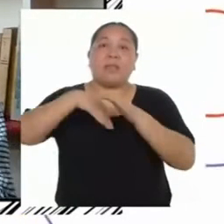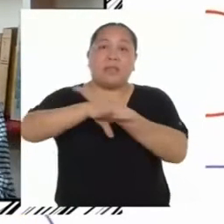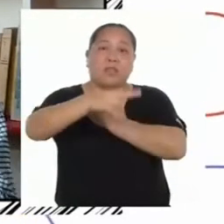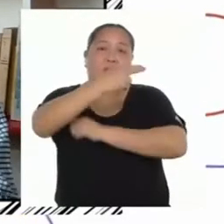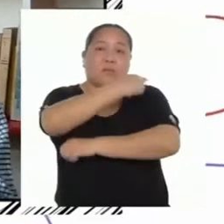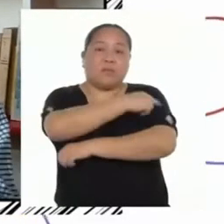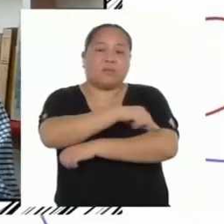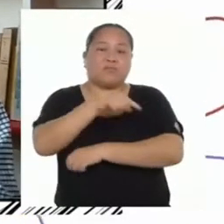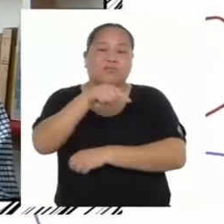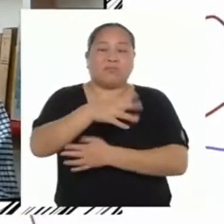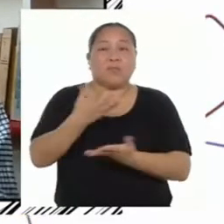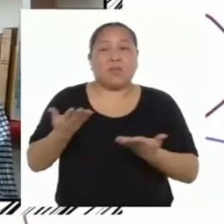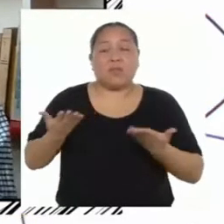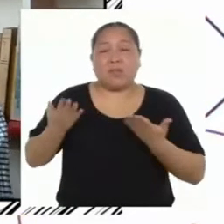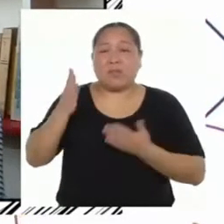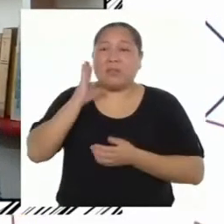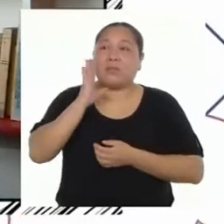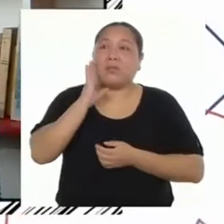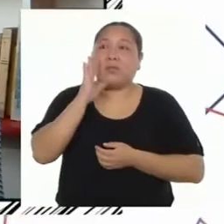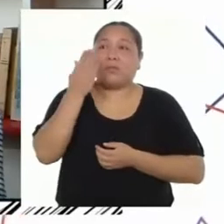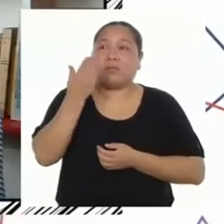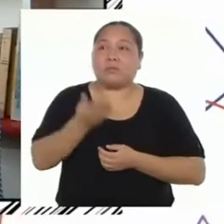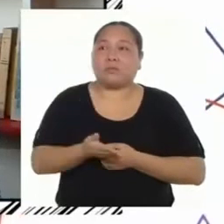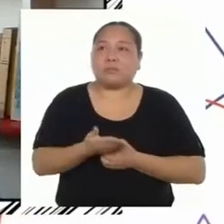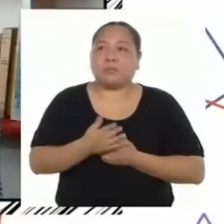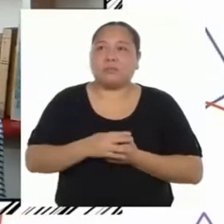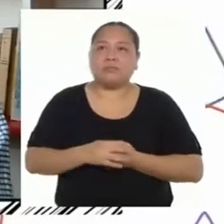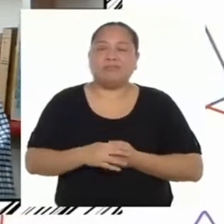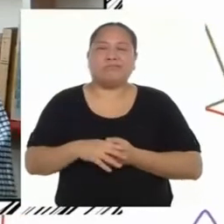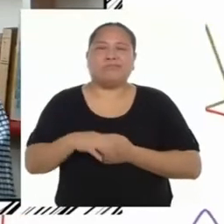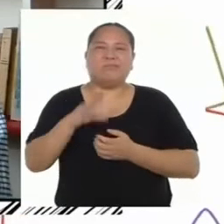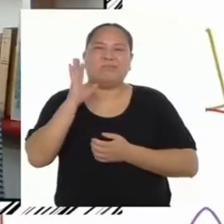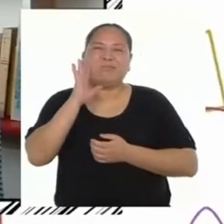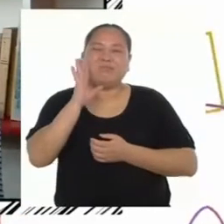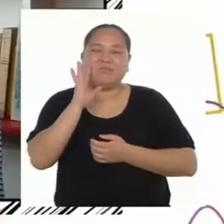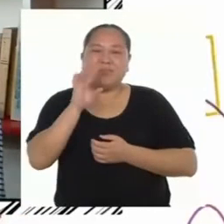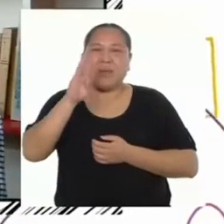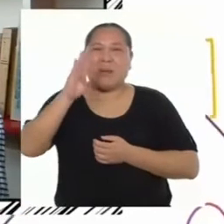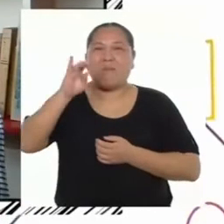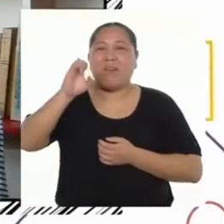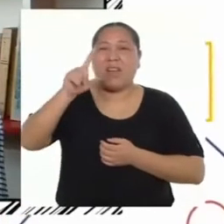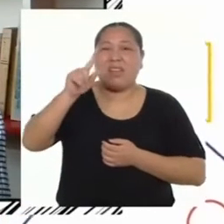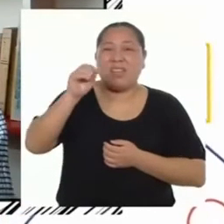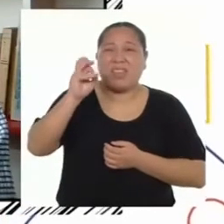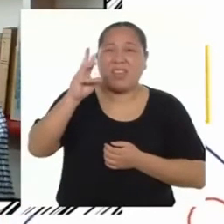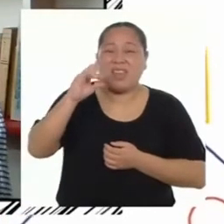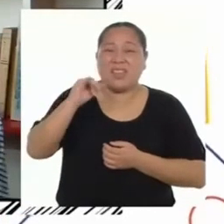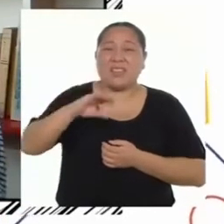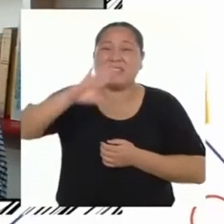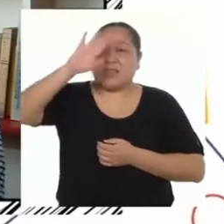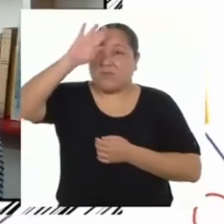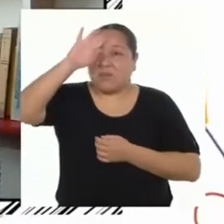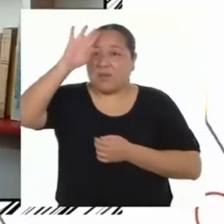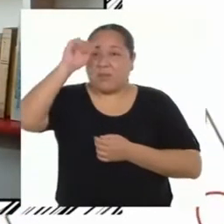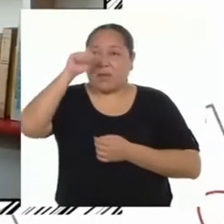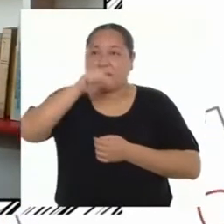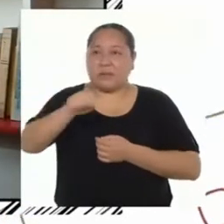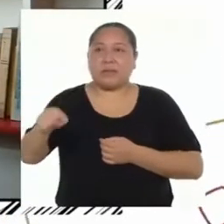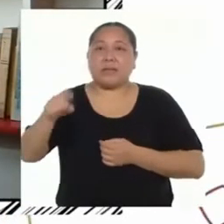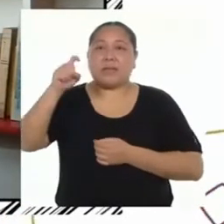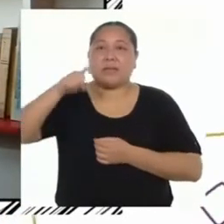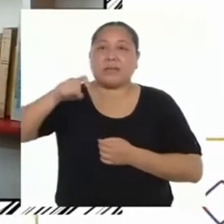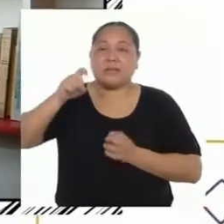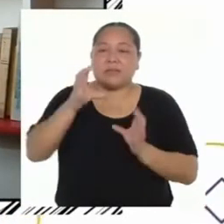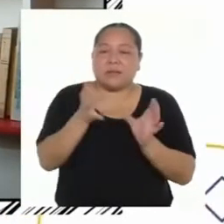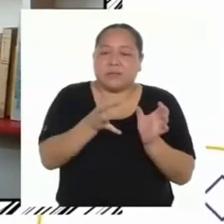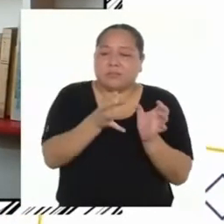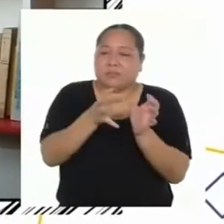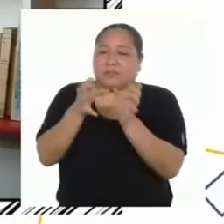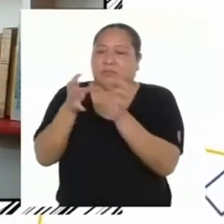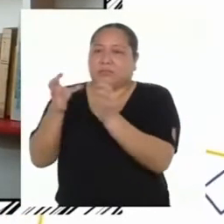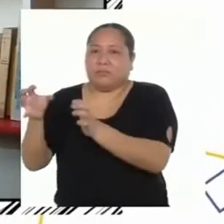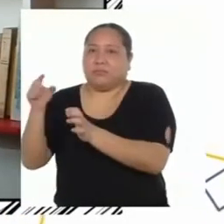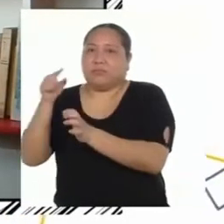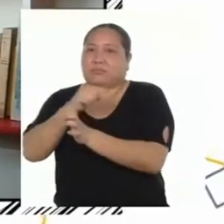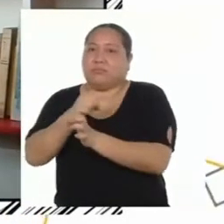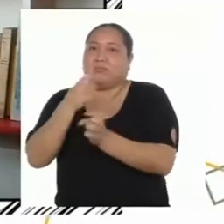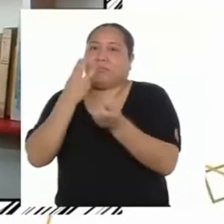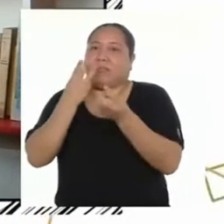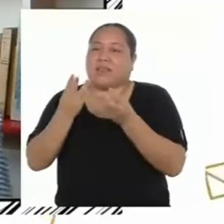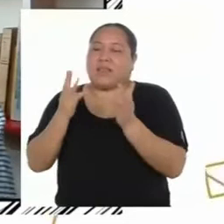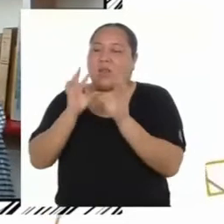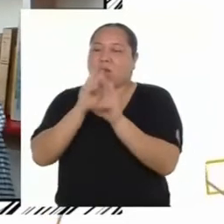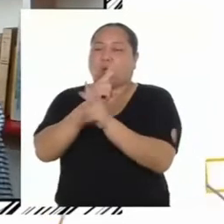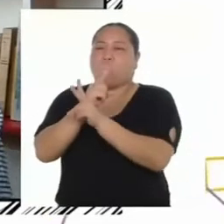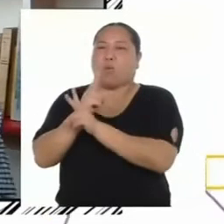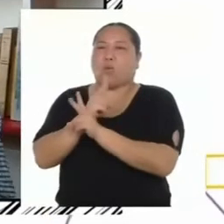que pueden estar contaminados con virus, con bacterias, con algunas enfermedades. Tienen que ser gestionados de manera